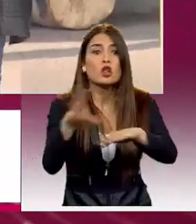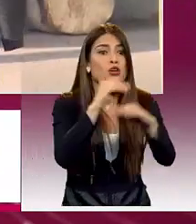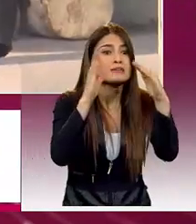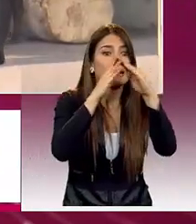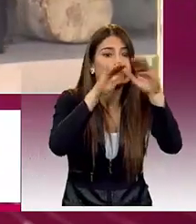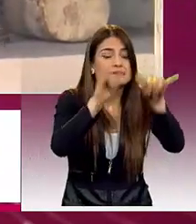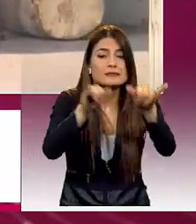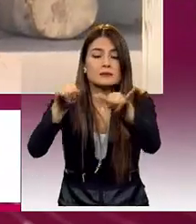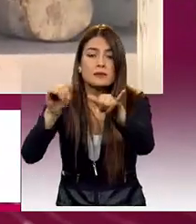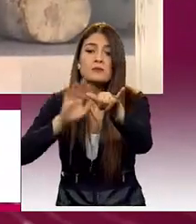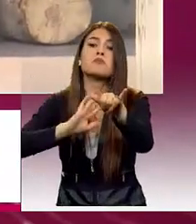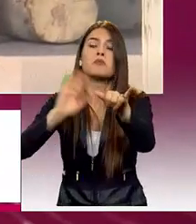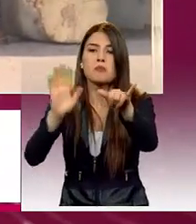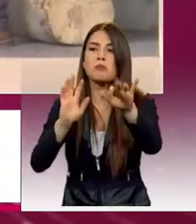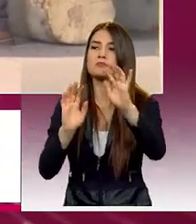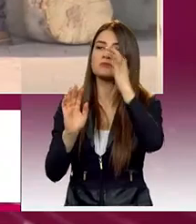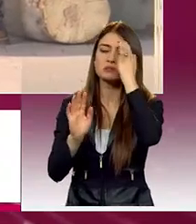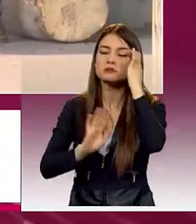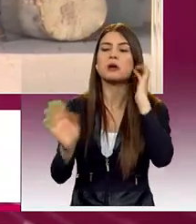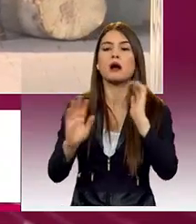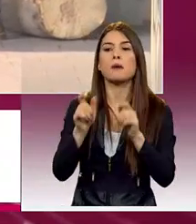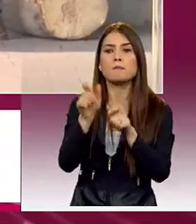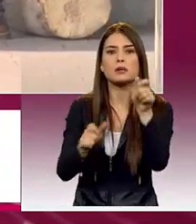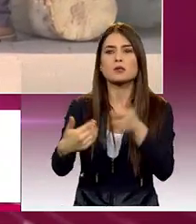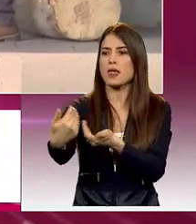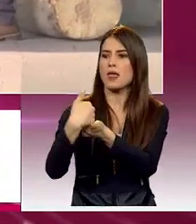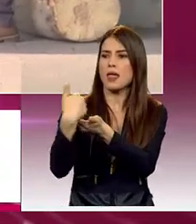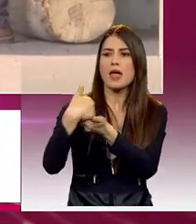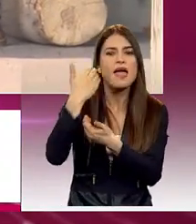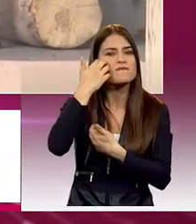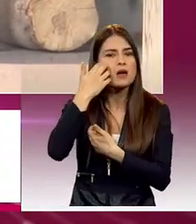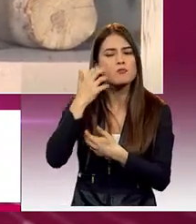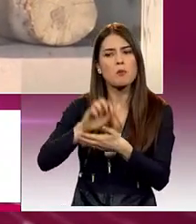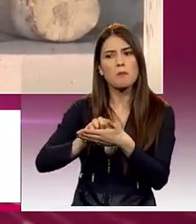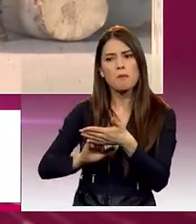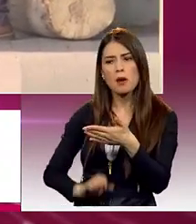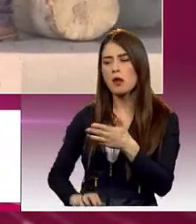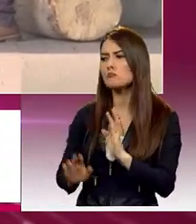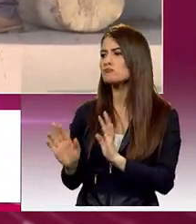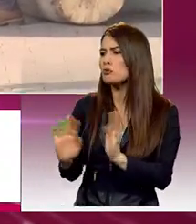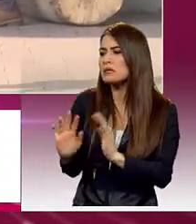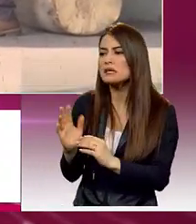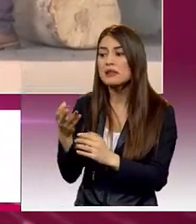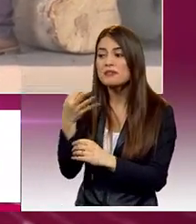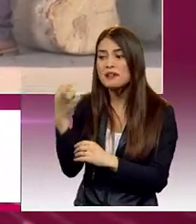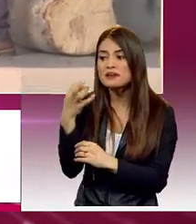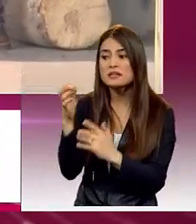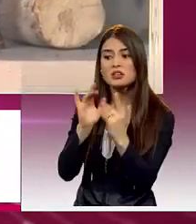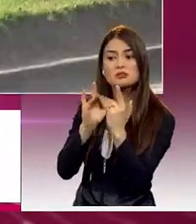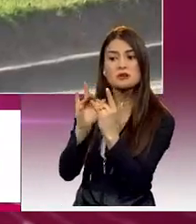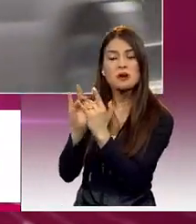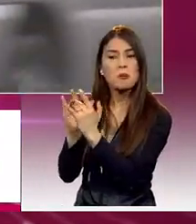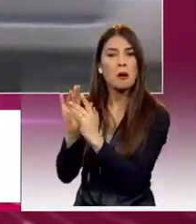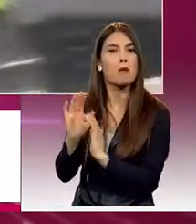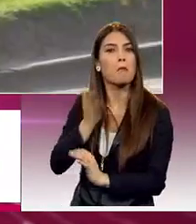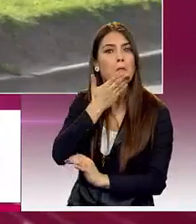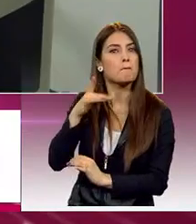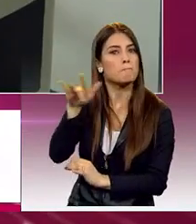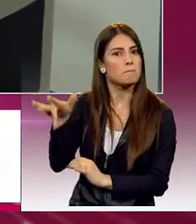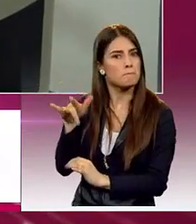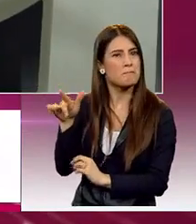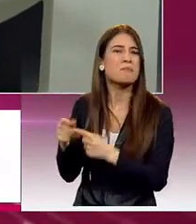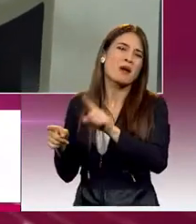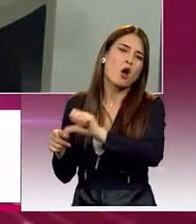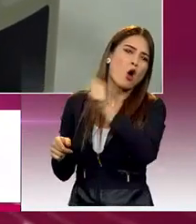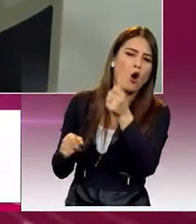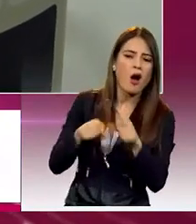aproximadamente se desocuparan. Las otras 700 siguen ocupadas porque sigue habiendo infarto, sigue habiendo cáncer, sigue